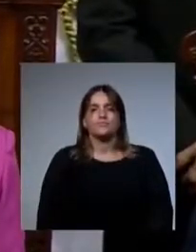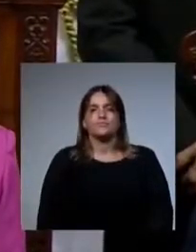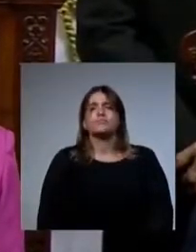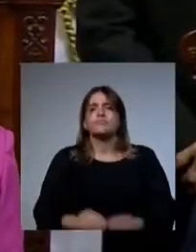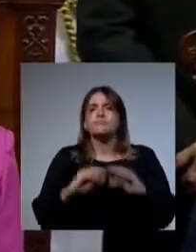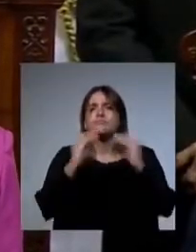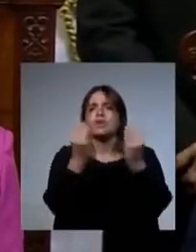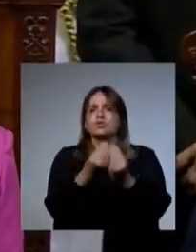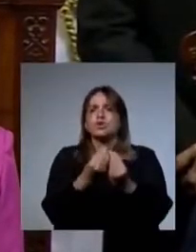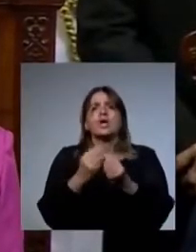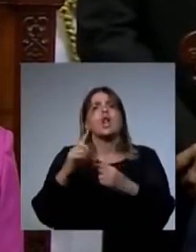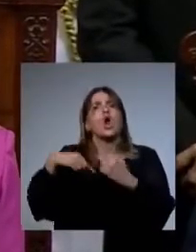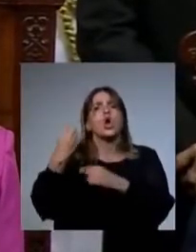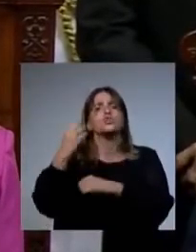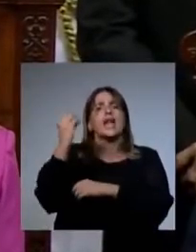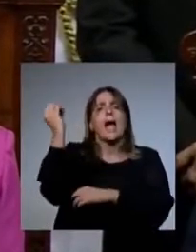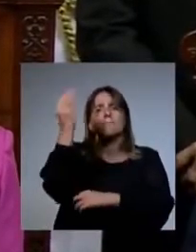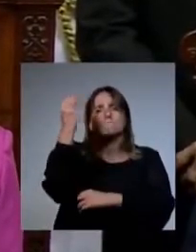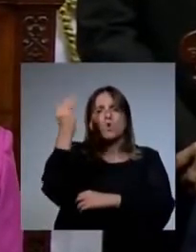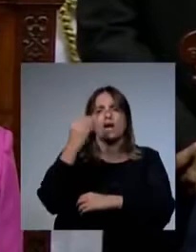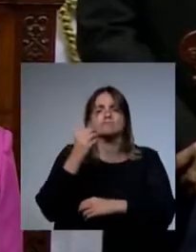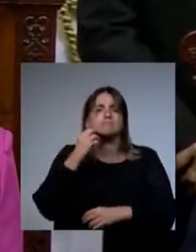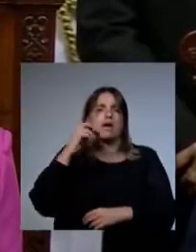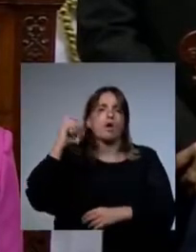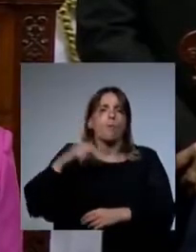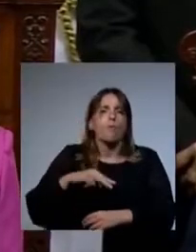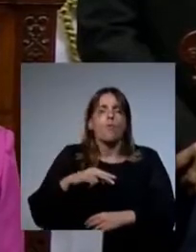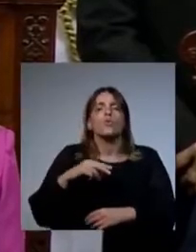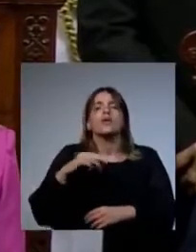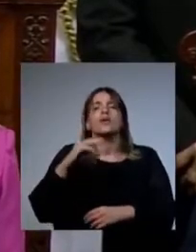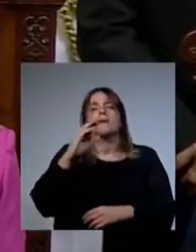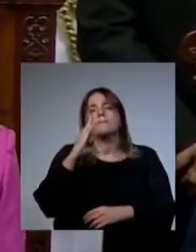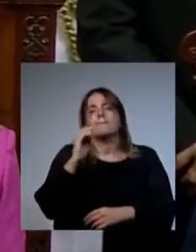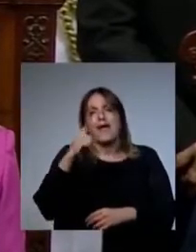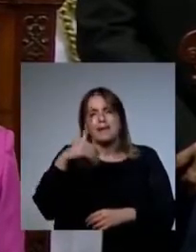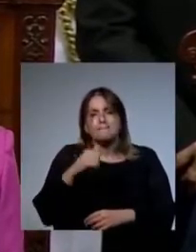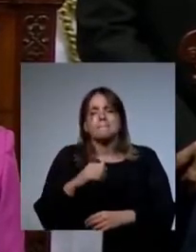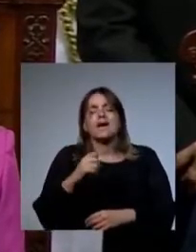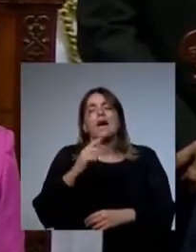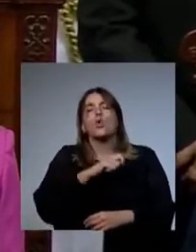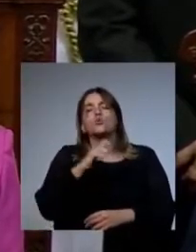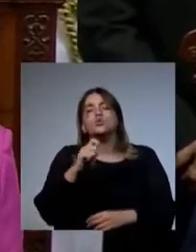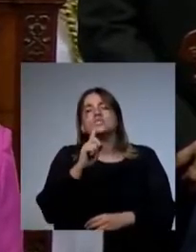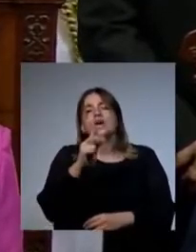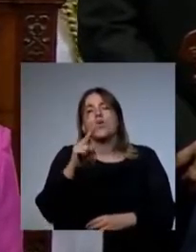Fueron entregadas otras ambulancias comunes en Colonia Palma, Cuchilla de Guavillú,